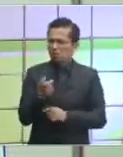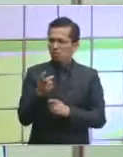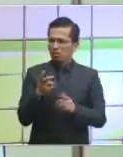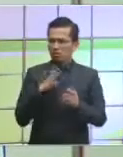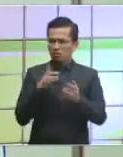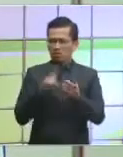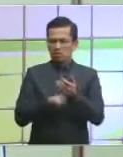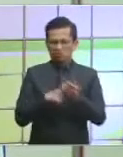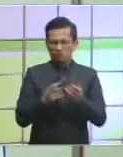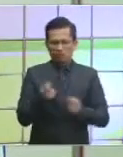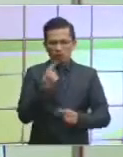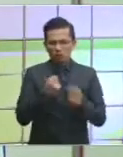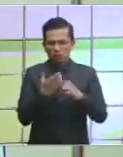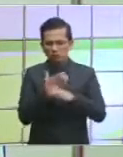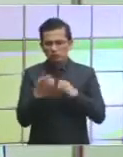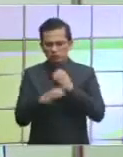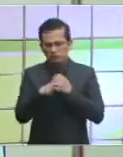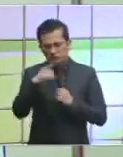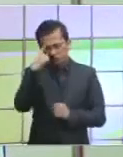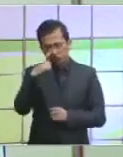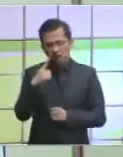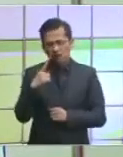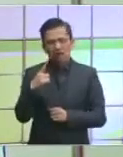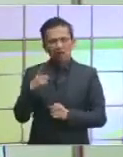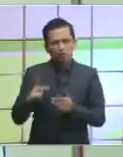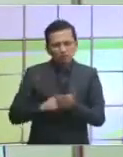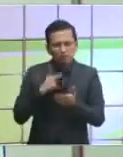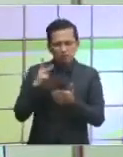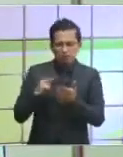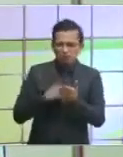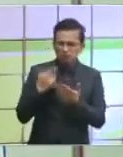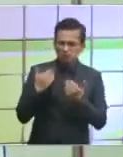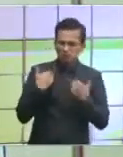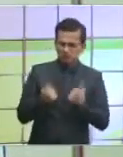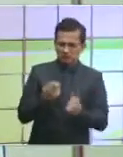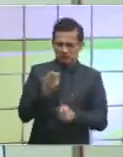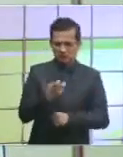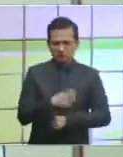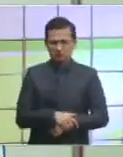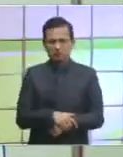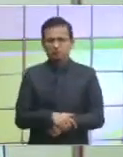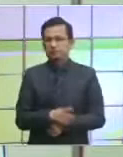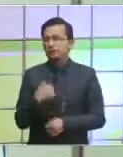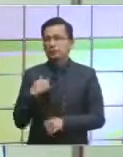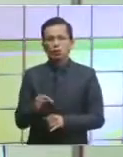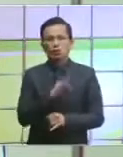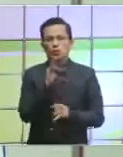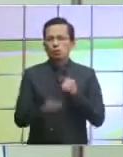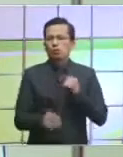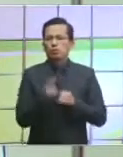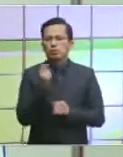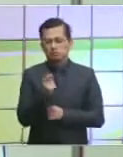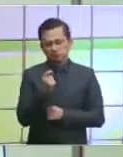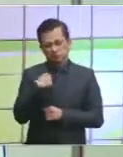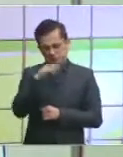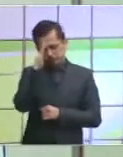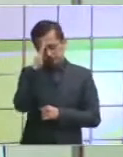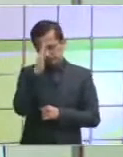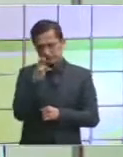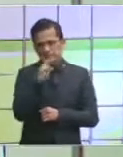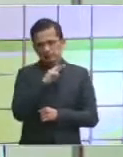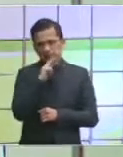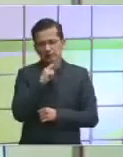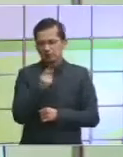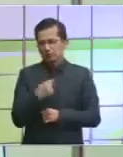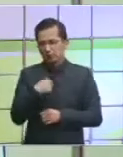insisto para darle dos vueltas en ese mismo sentido terminó con una reflexión muy muy rápida creo que los